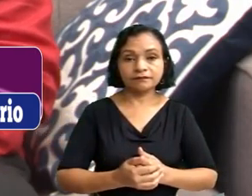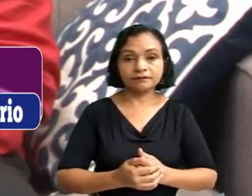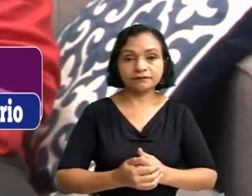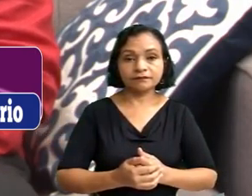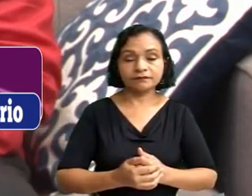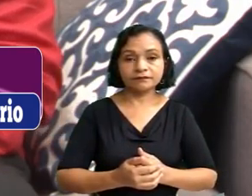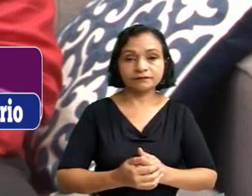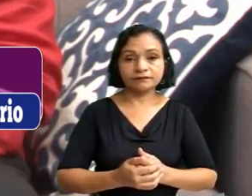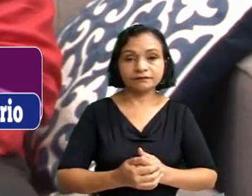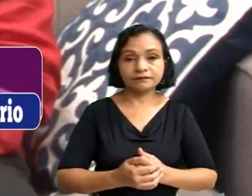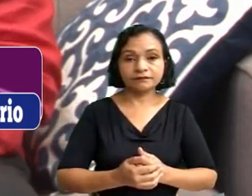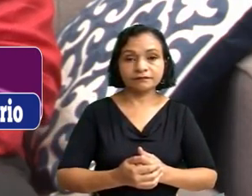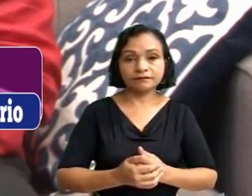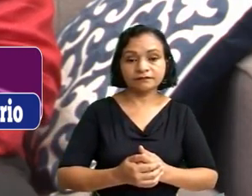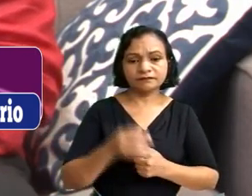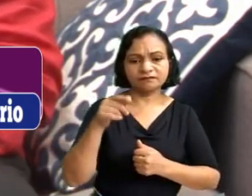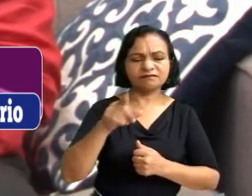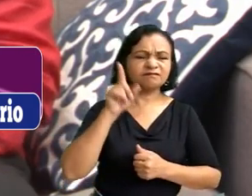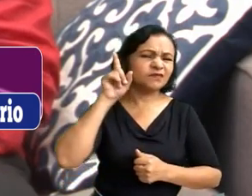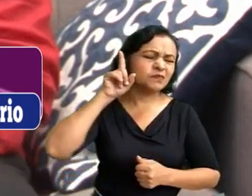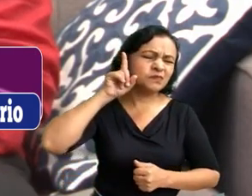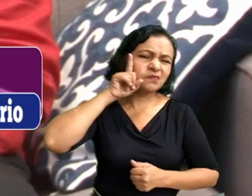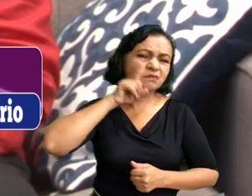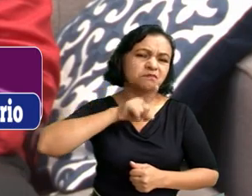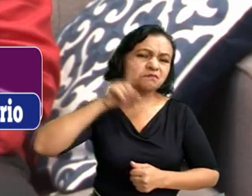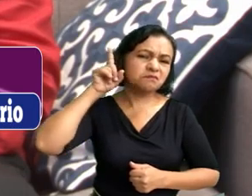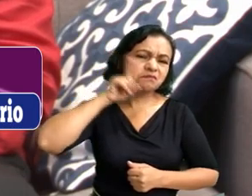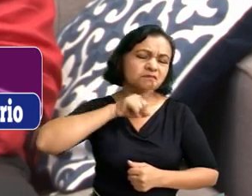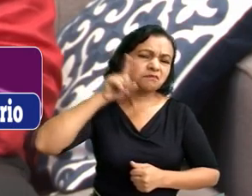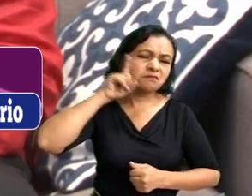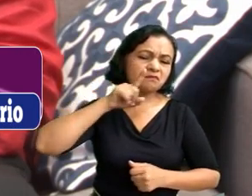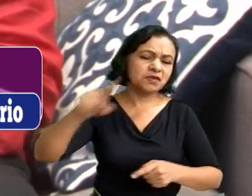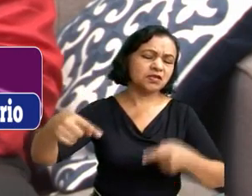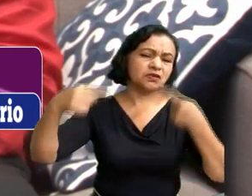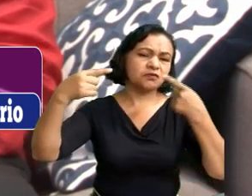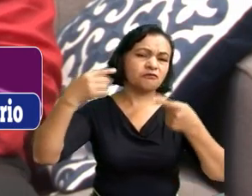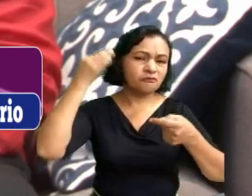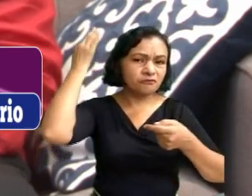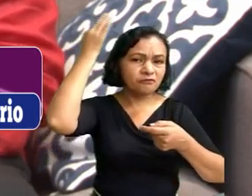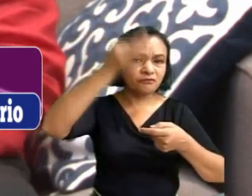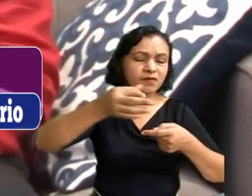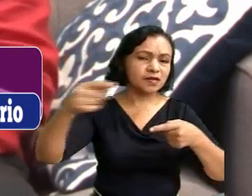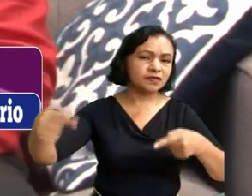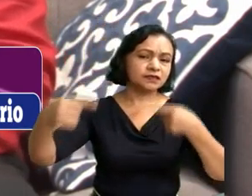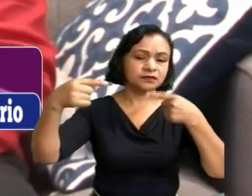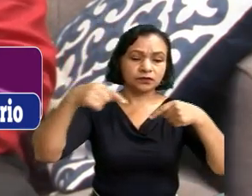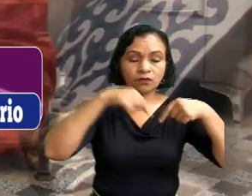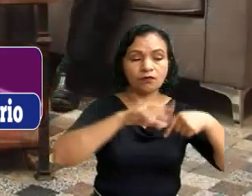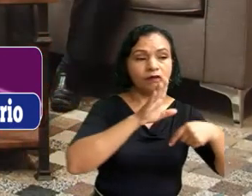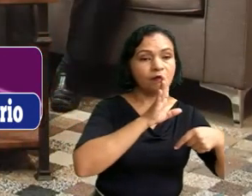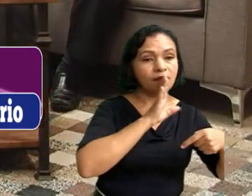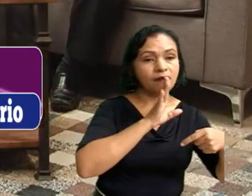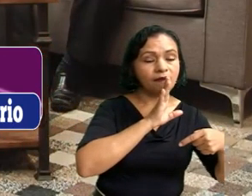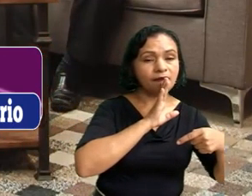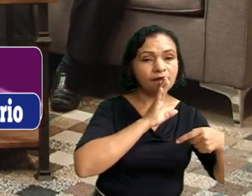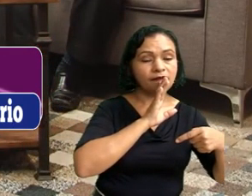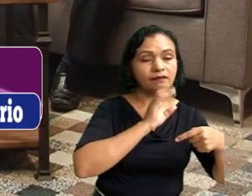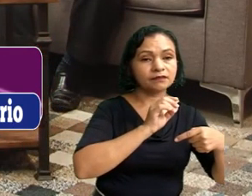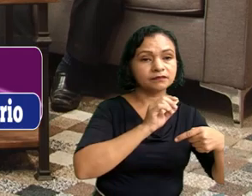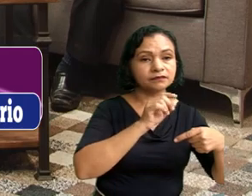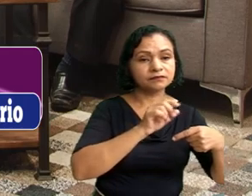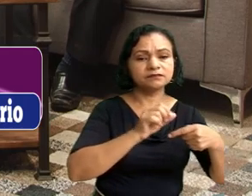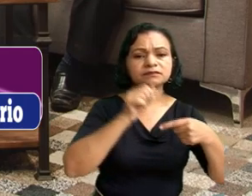su oposición que es mentirosa qué falsaria hoy dice unas cosas cambian de opinión y